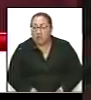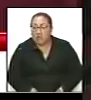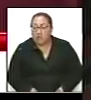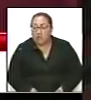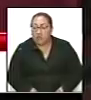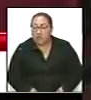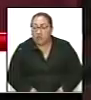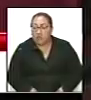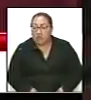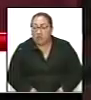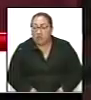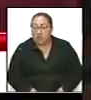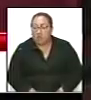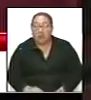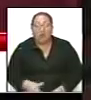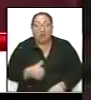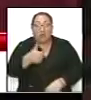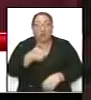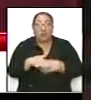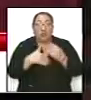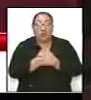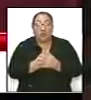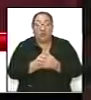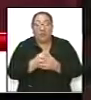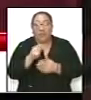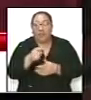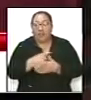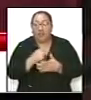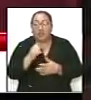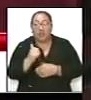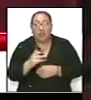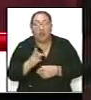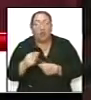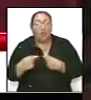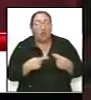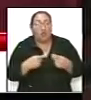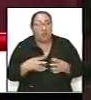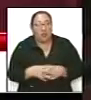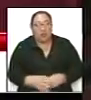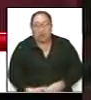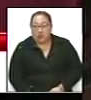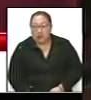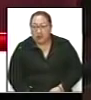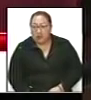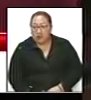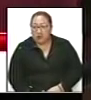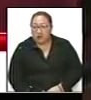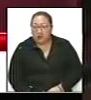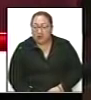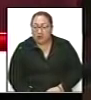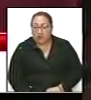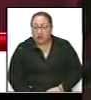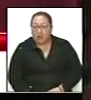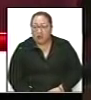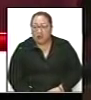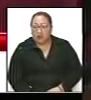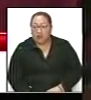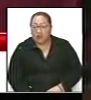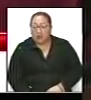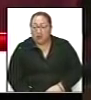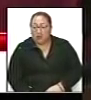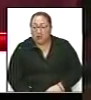el corazón, la médula central, es que existe una competencia de que el funcionario pueda